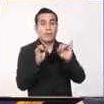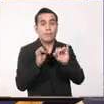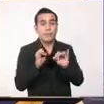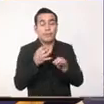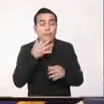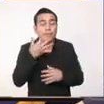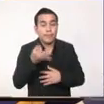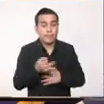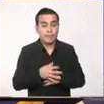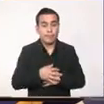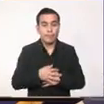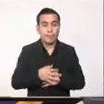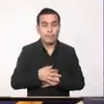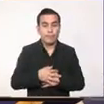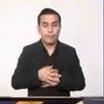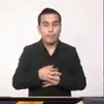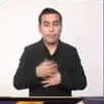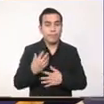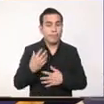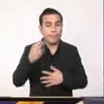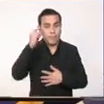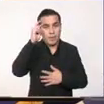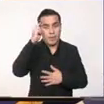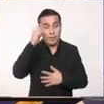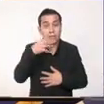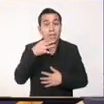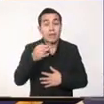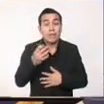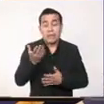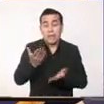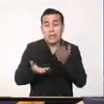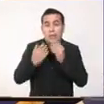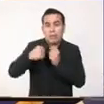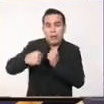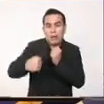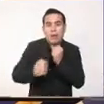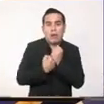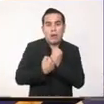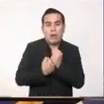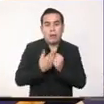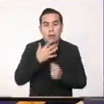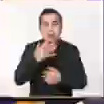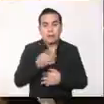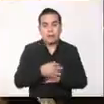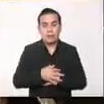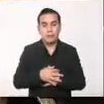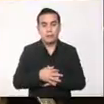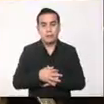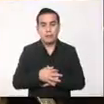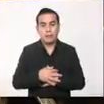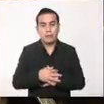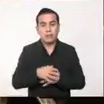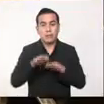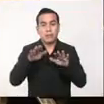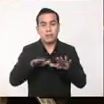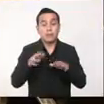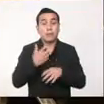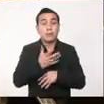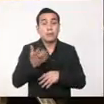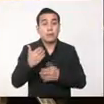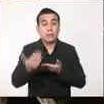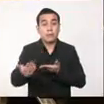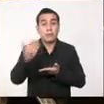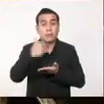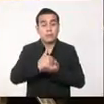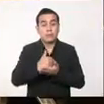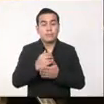o ambas. No solo a que nos den de vez en cuando para que comamos un poquito. Bueno, muchas gracias por acudir.